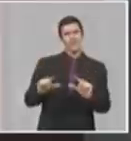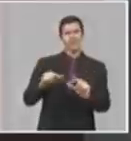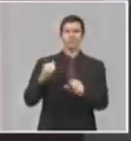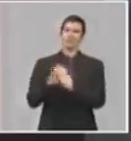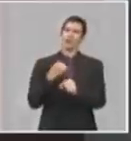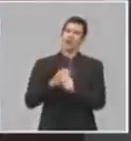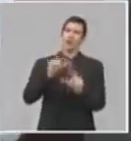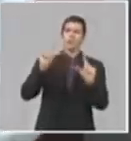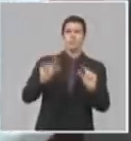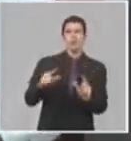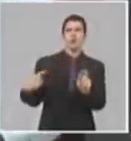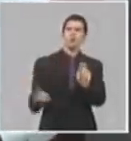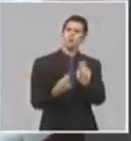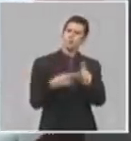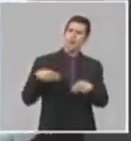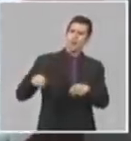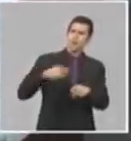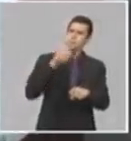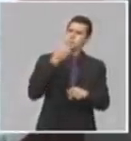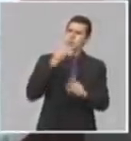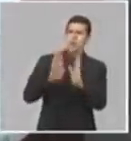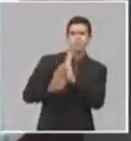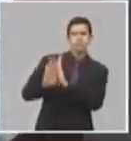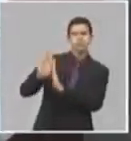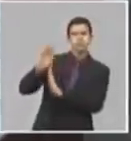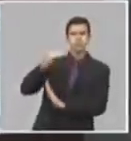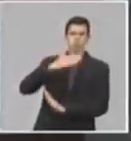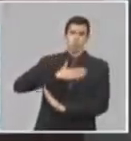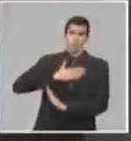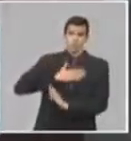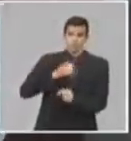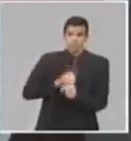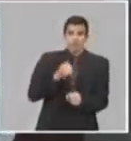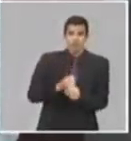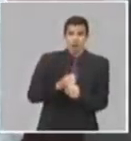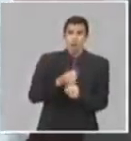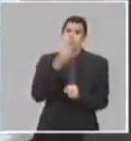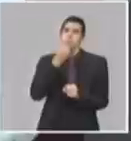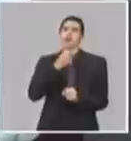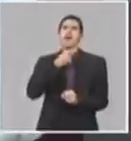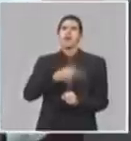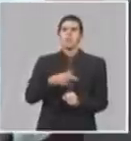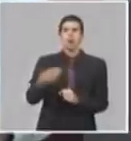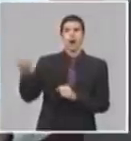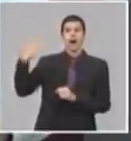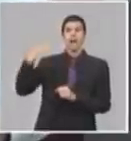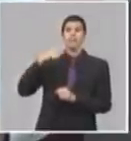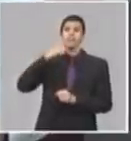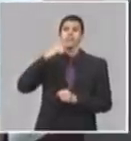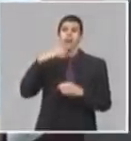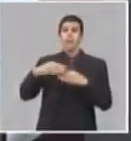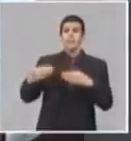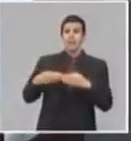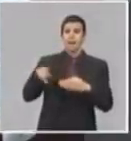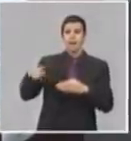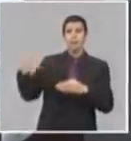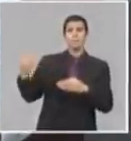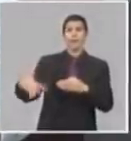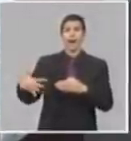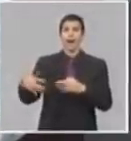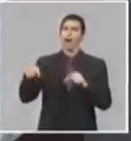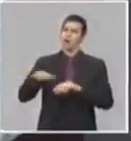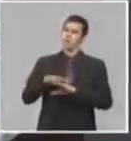función del desarrollo económico y social, el diseño e implementación de incentivos fiscales para los exportadores, el